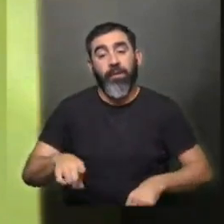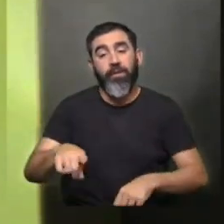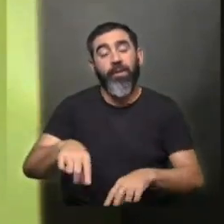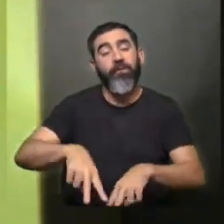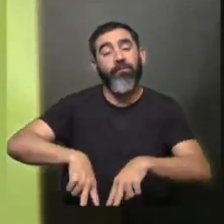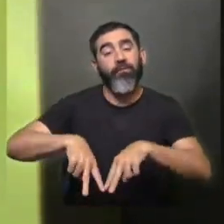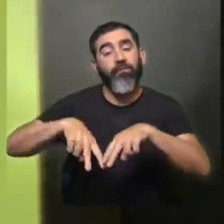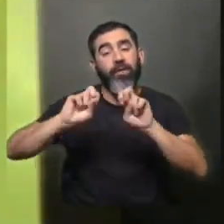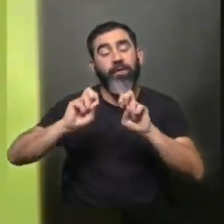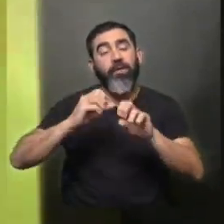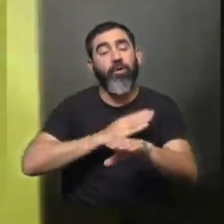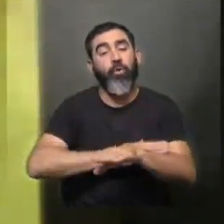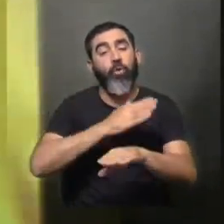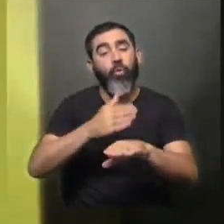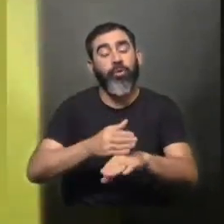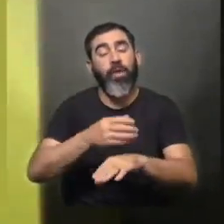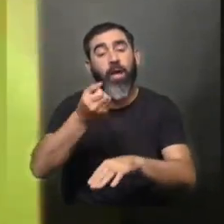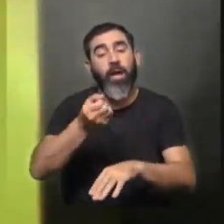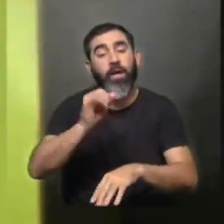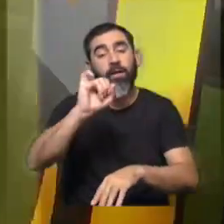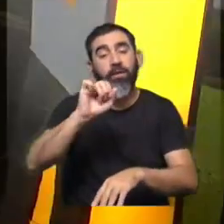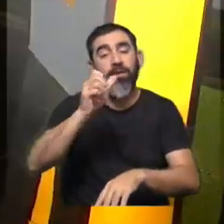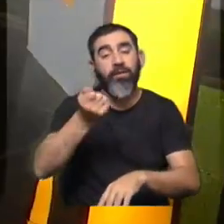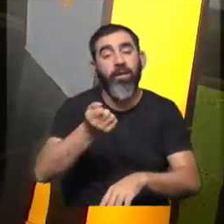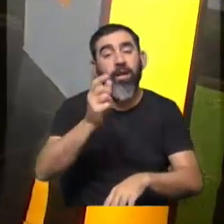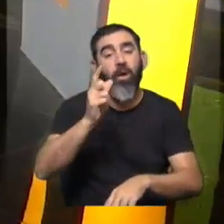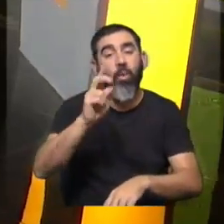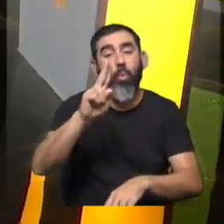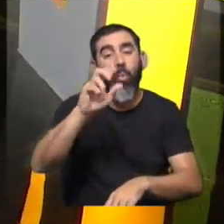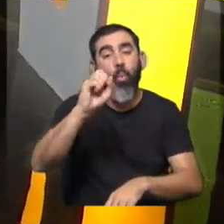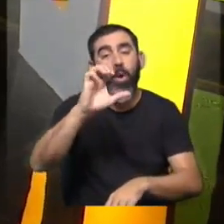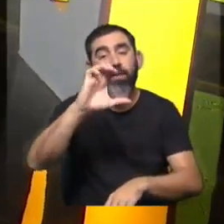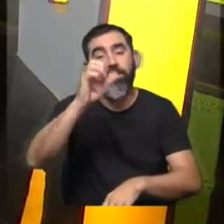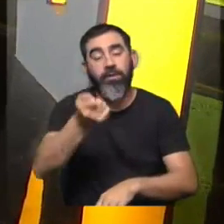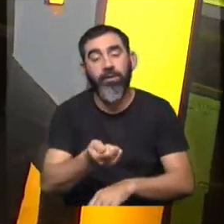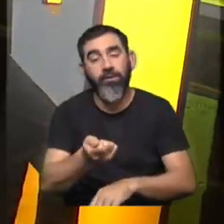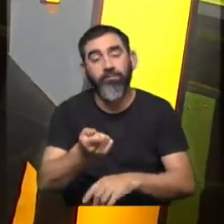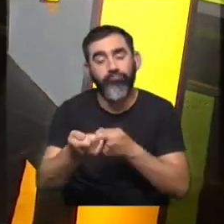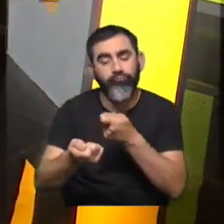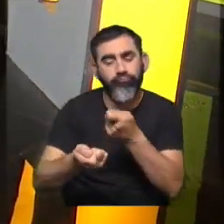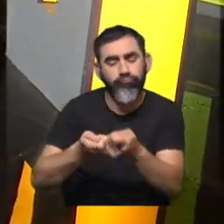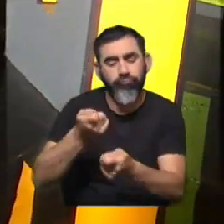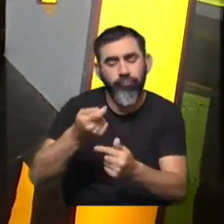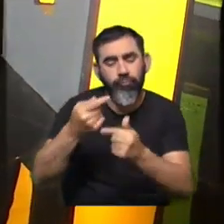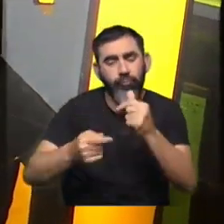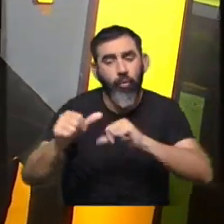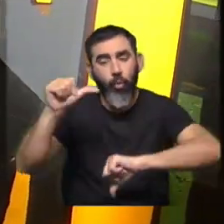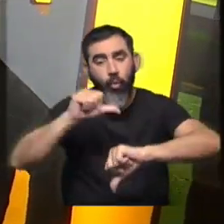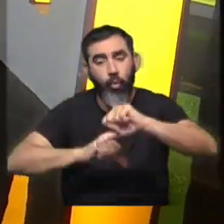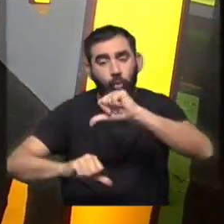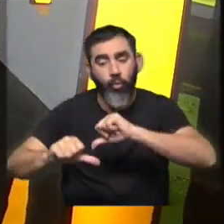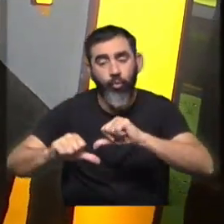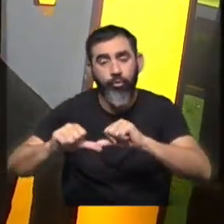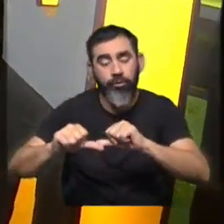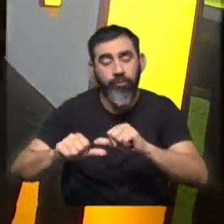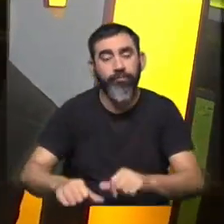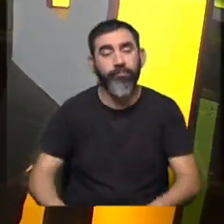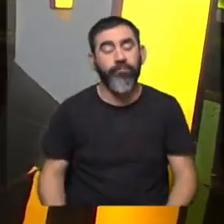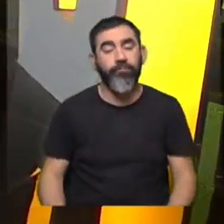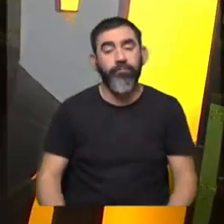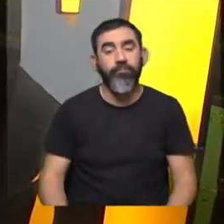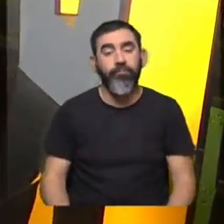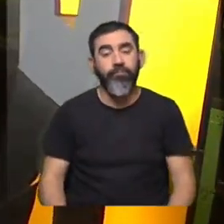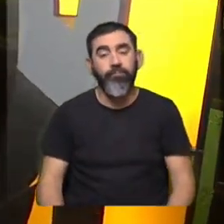los efectos de la ayahuasca, principalmente los componentes químicos que tiene la ayahuasca y